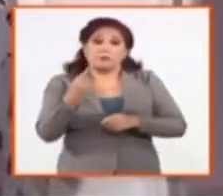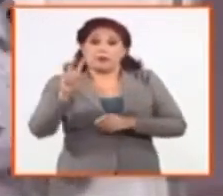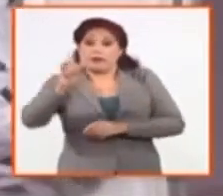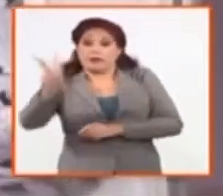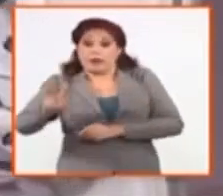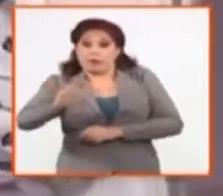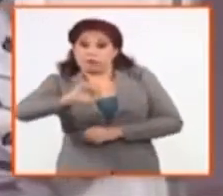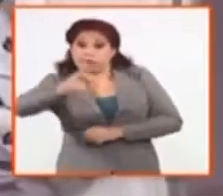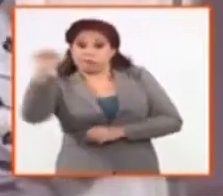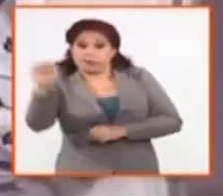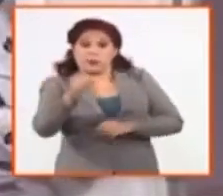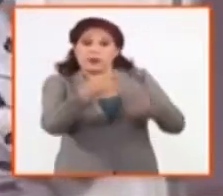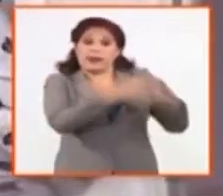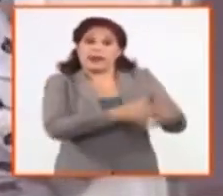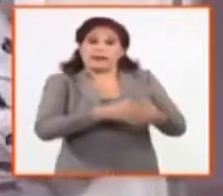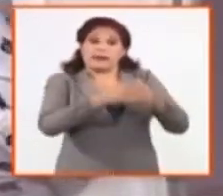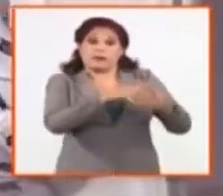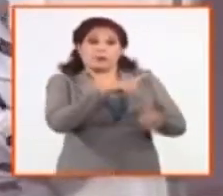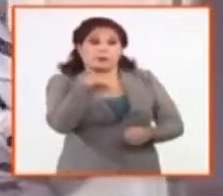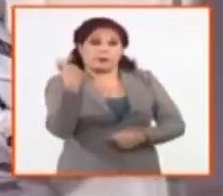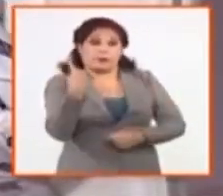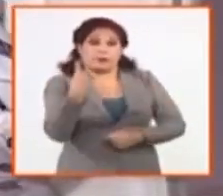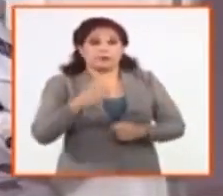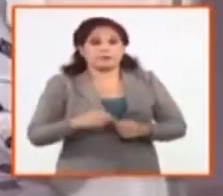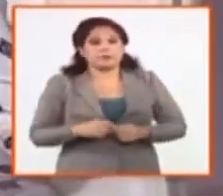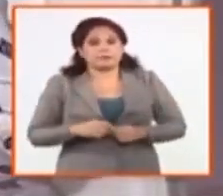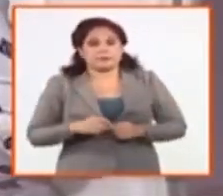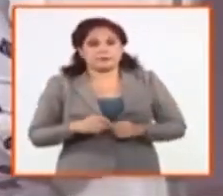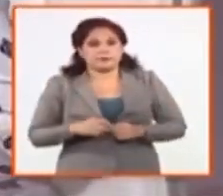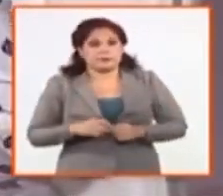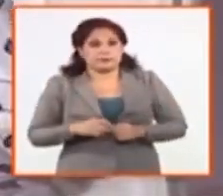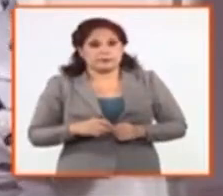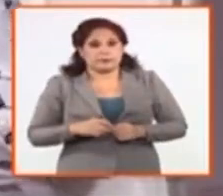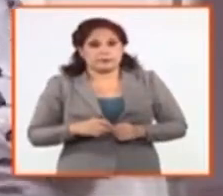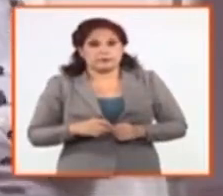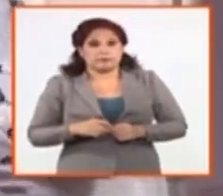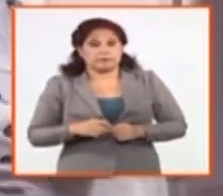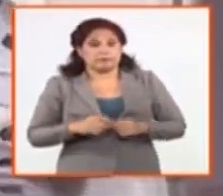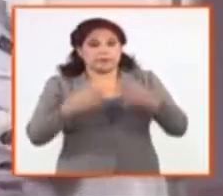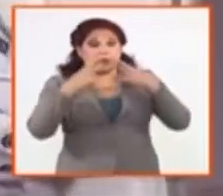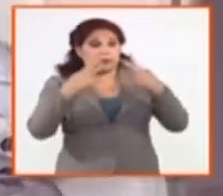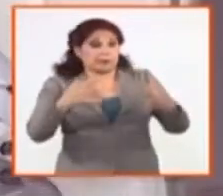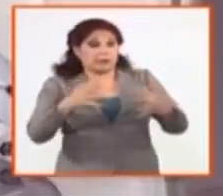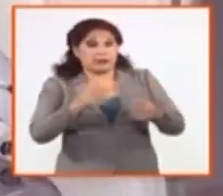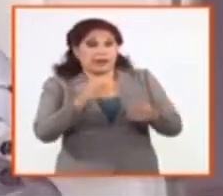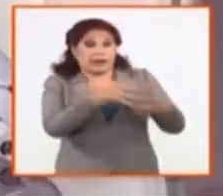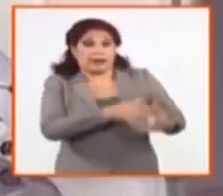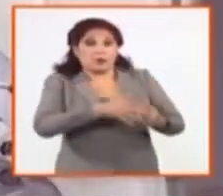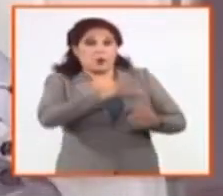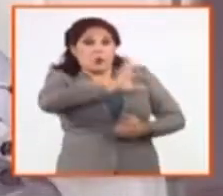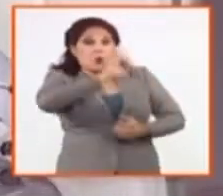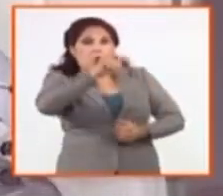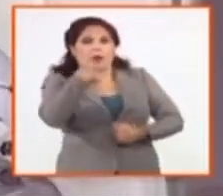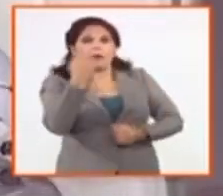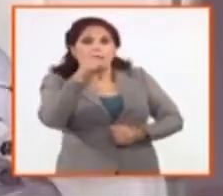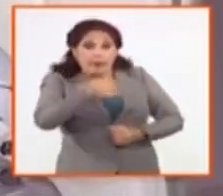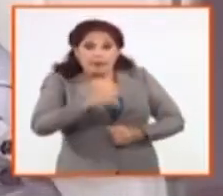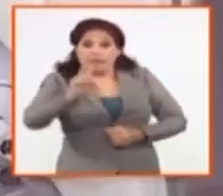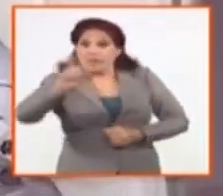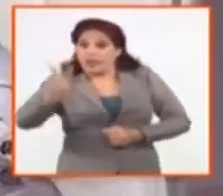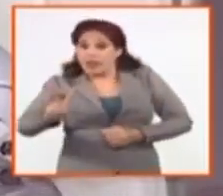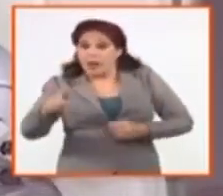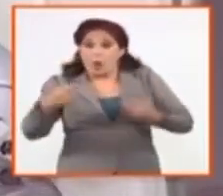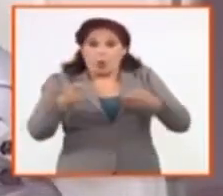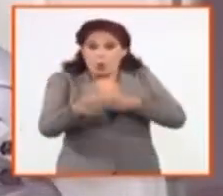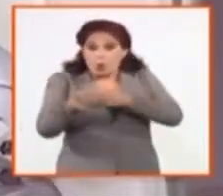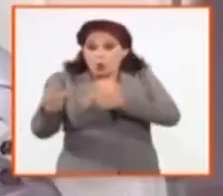fue una derrota así tremenda. De los efectivos totales que ha utilizado, de